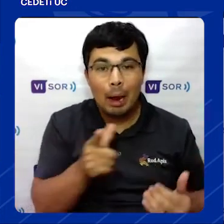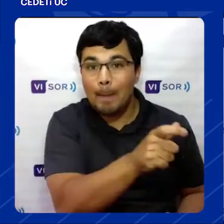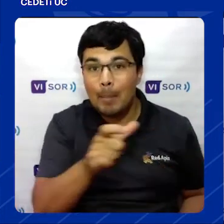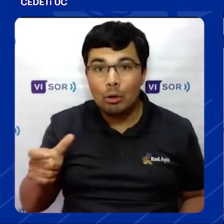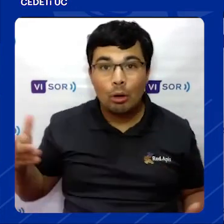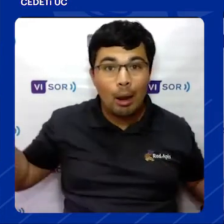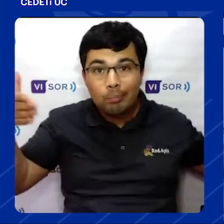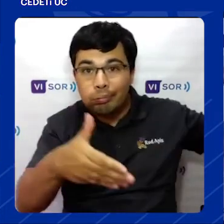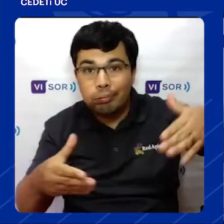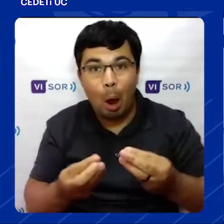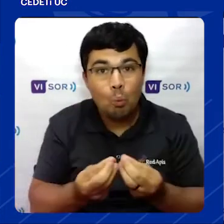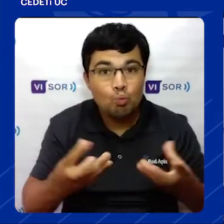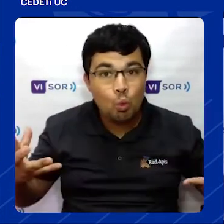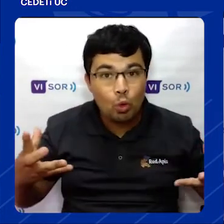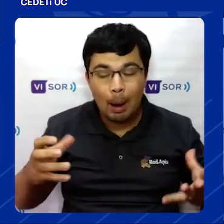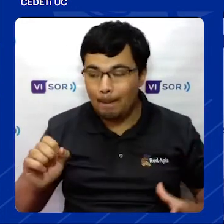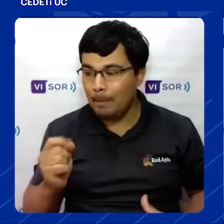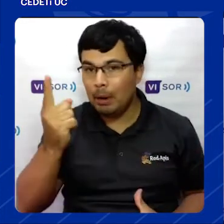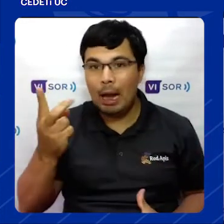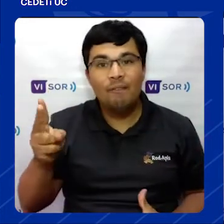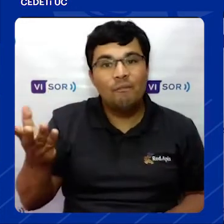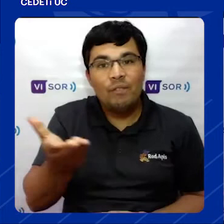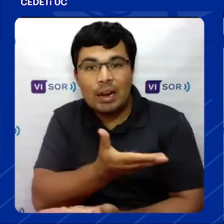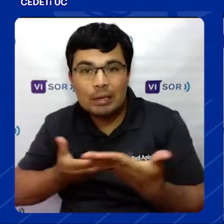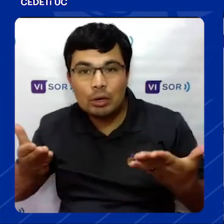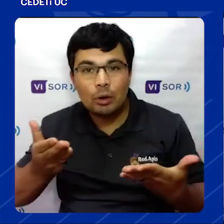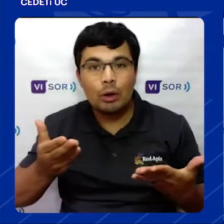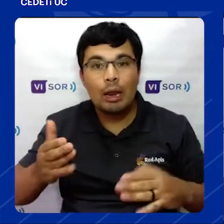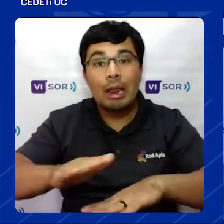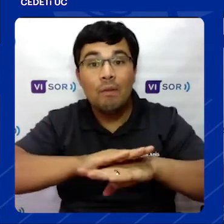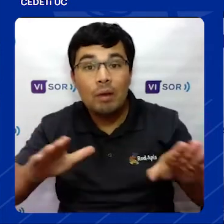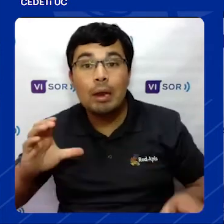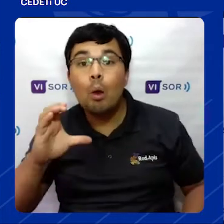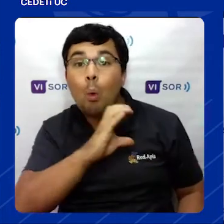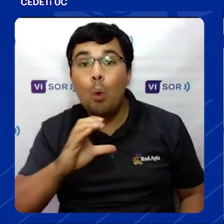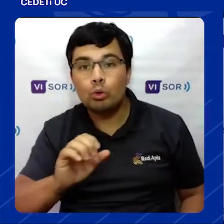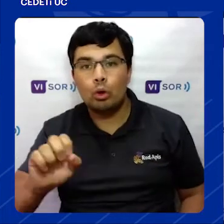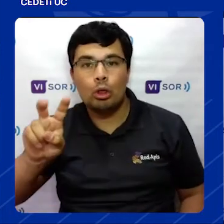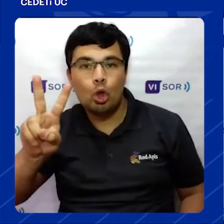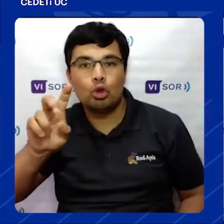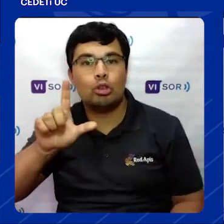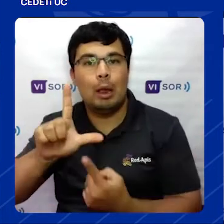otras personas para nuestra primera versión y va a terminar el 2 de julio.